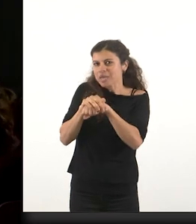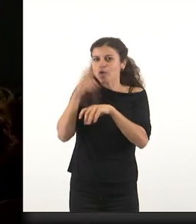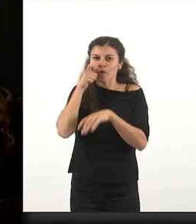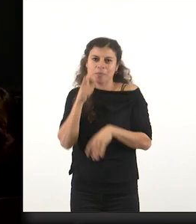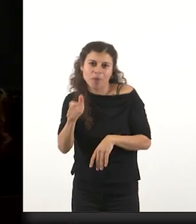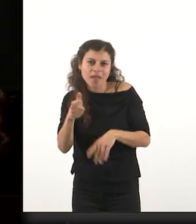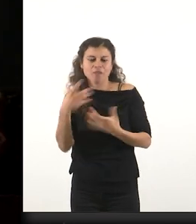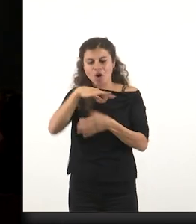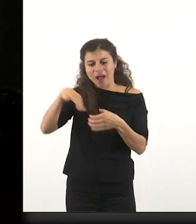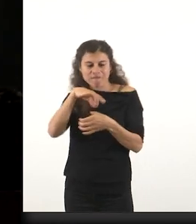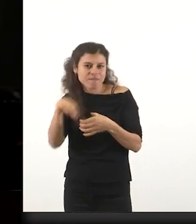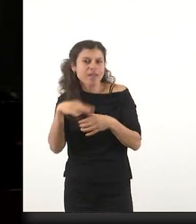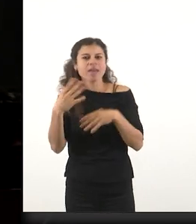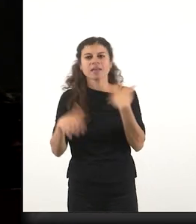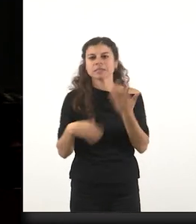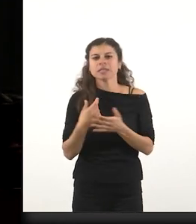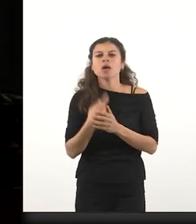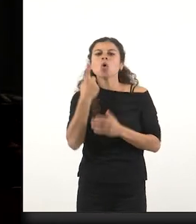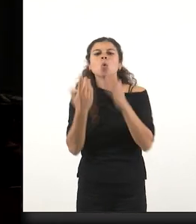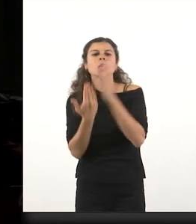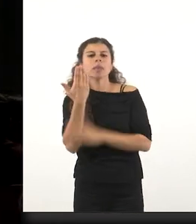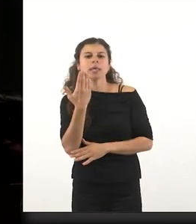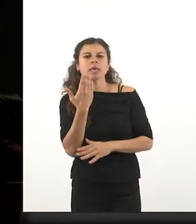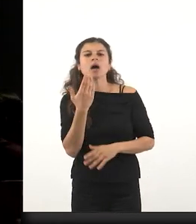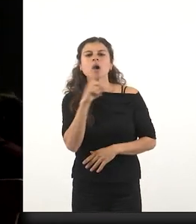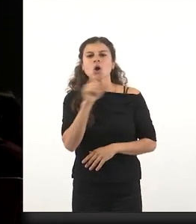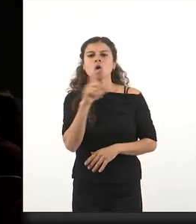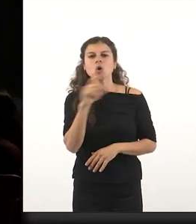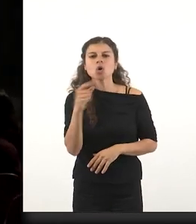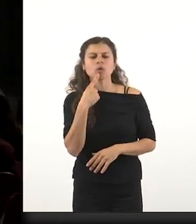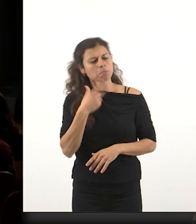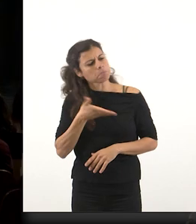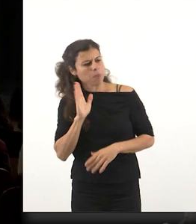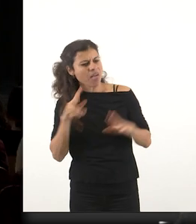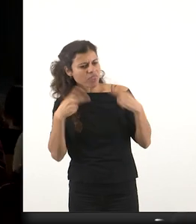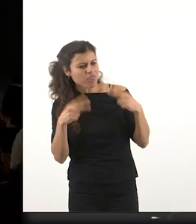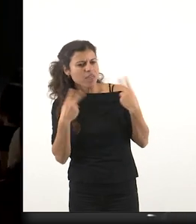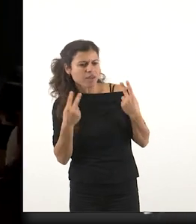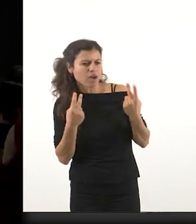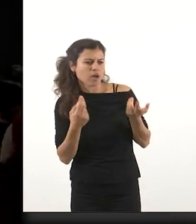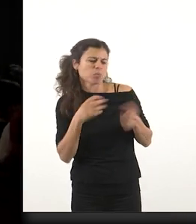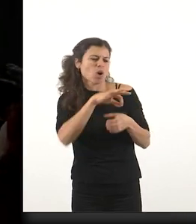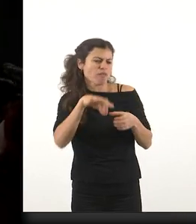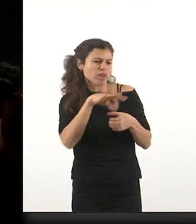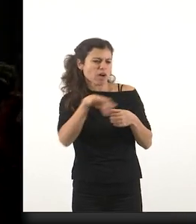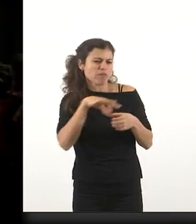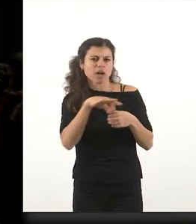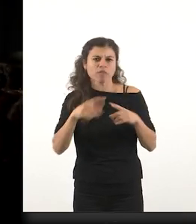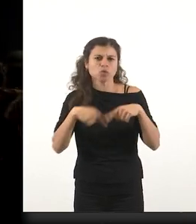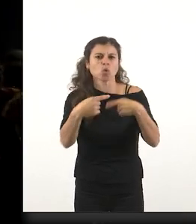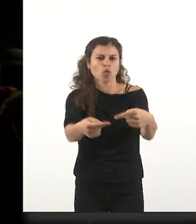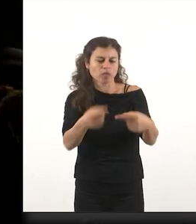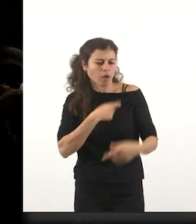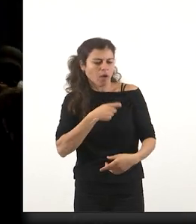café, hasta que después de 3 años tomando café me dijo un día, chiquilla, nos podemos ir a cenar. Es que a mí todos los días café me están arreando, una